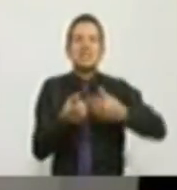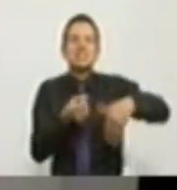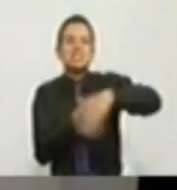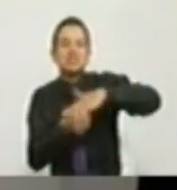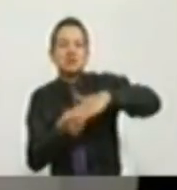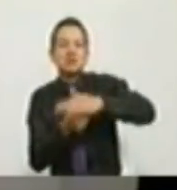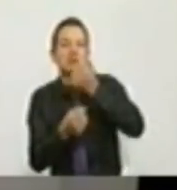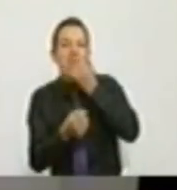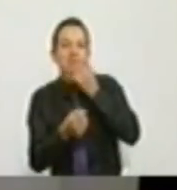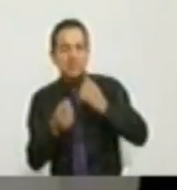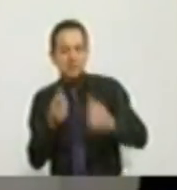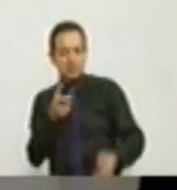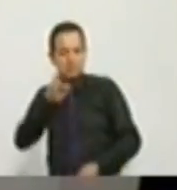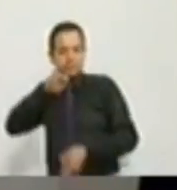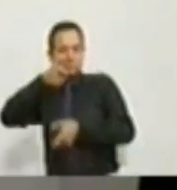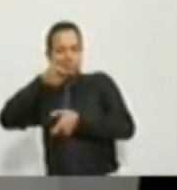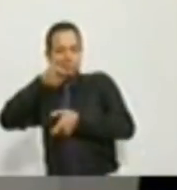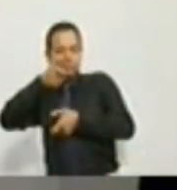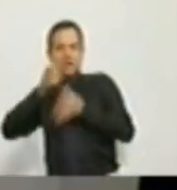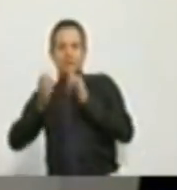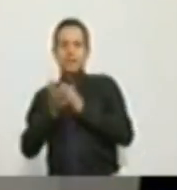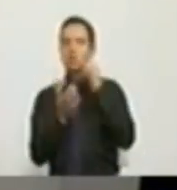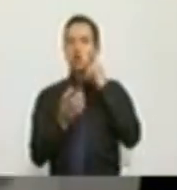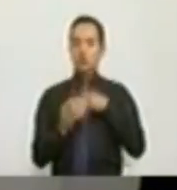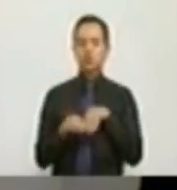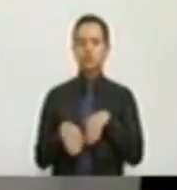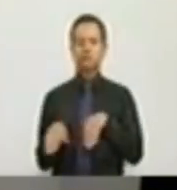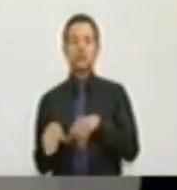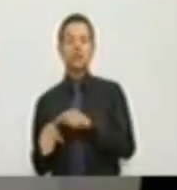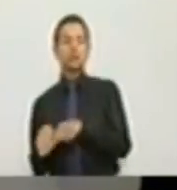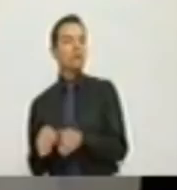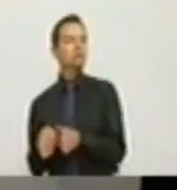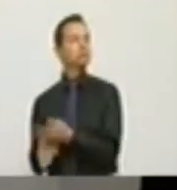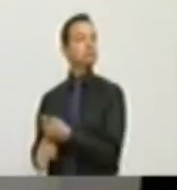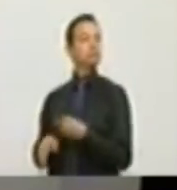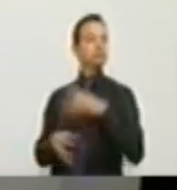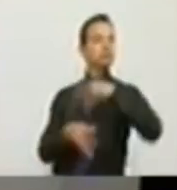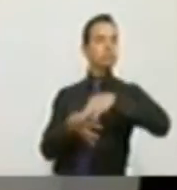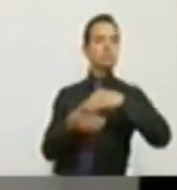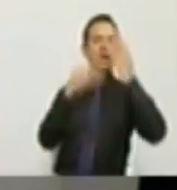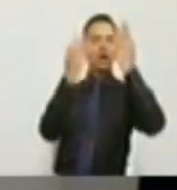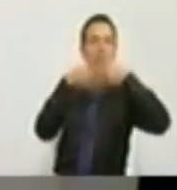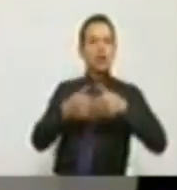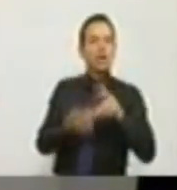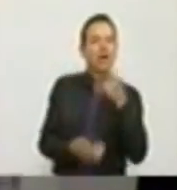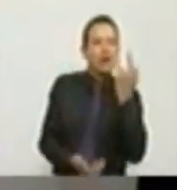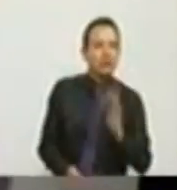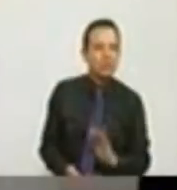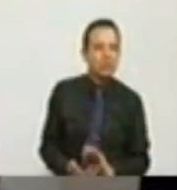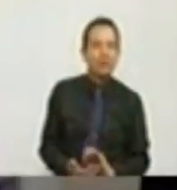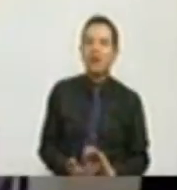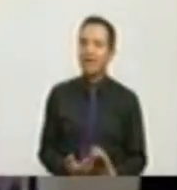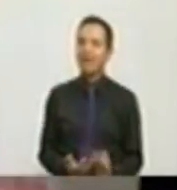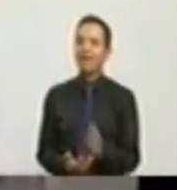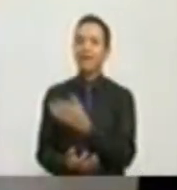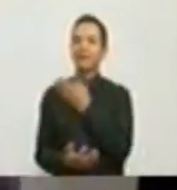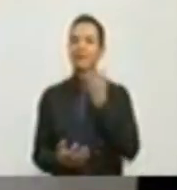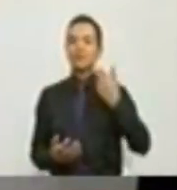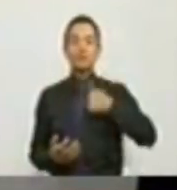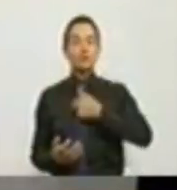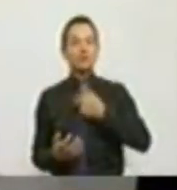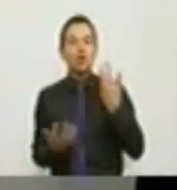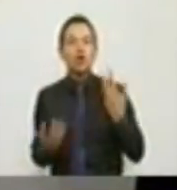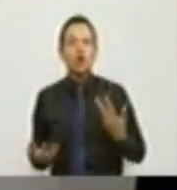momento cuando se están contando los votos? ¿Qué tal que nosotros pudiéramos saber cómo funciona